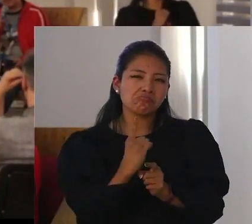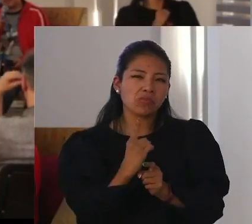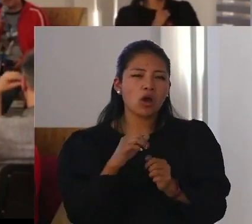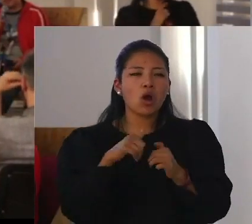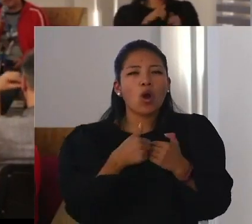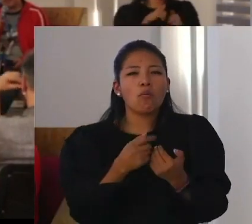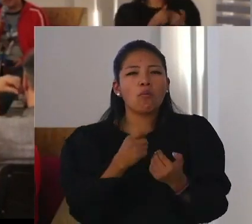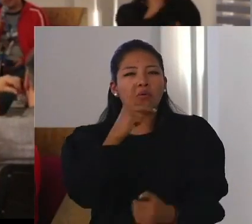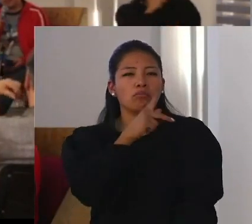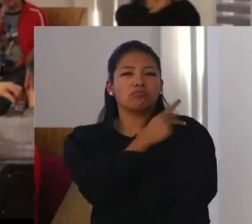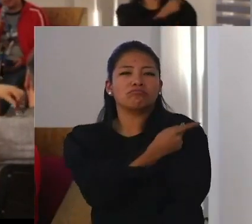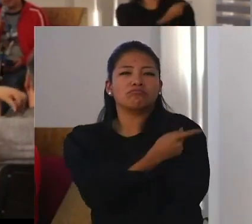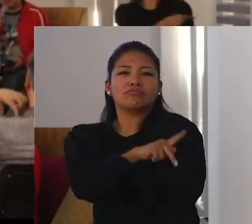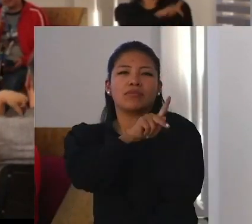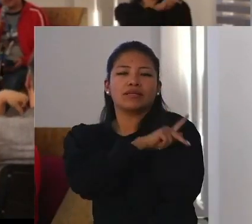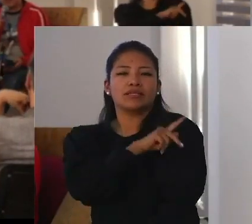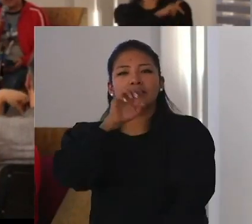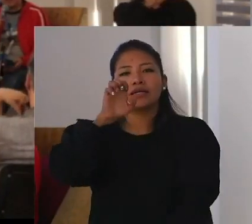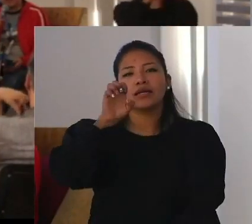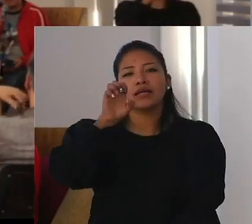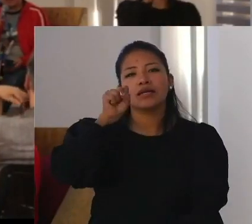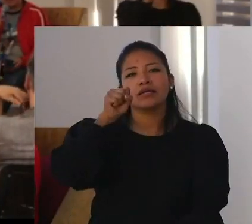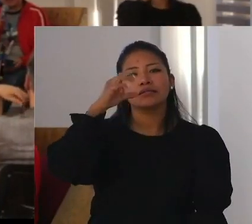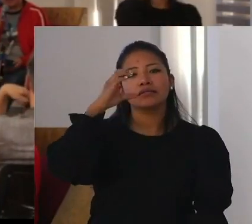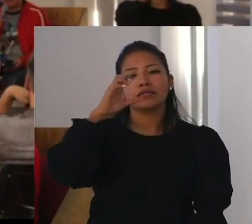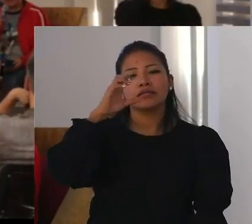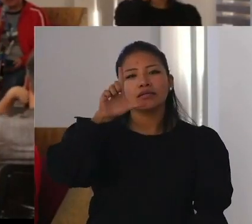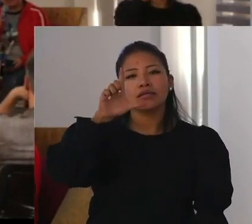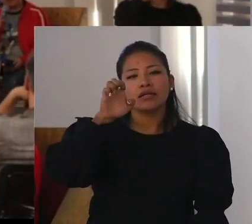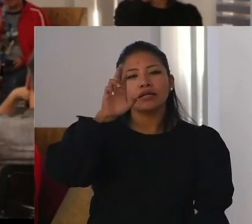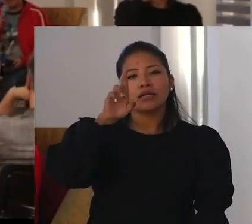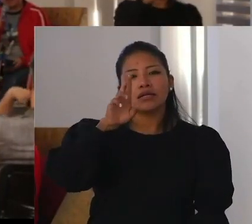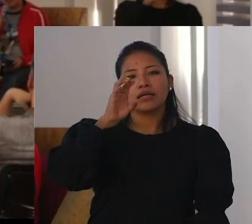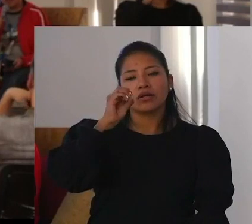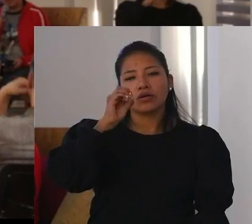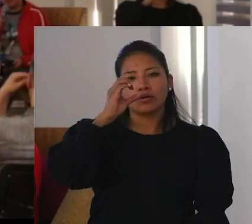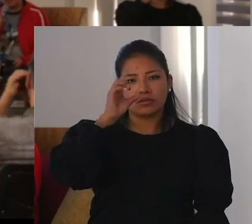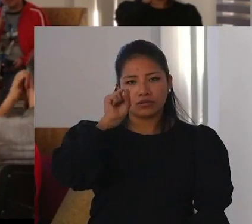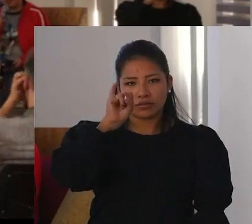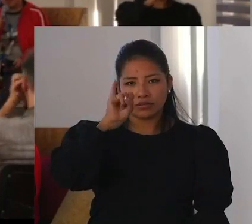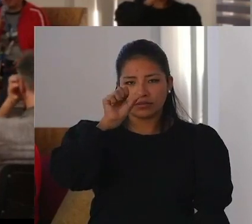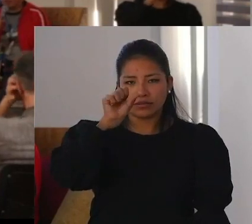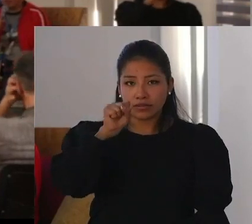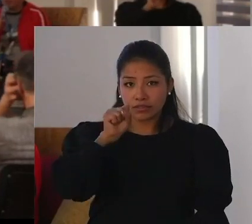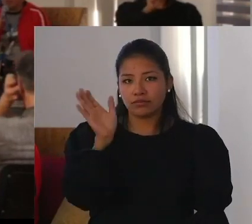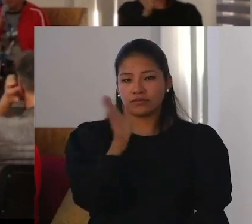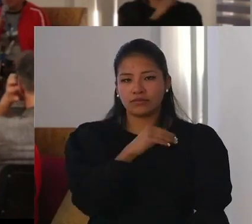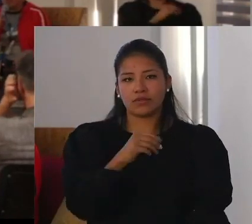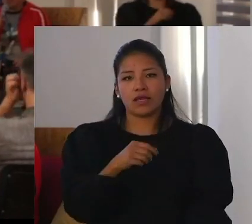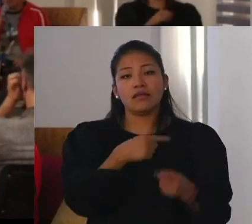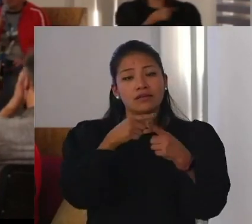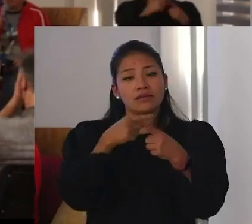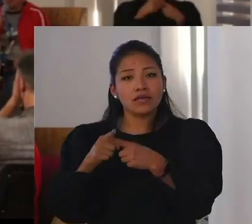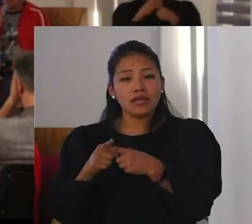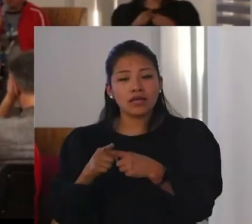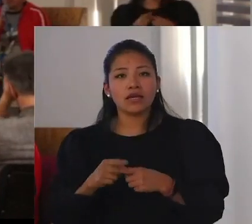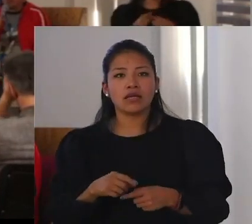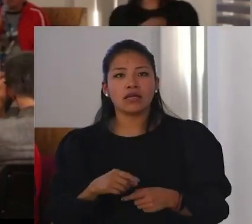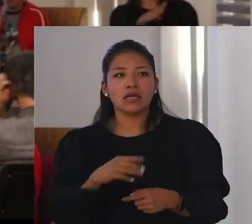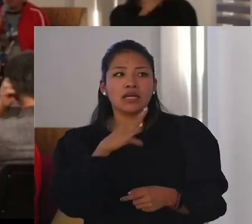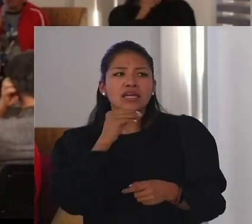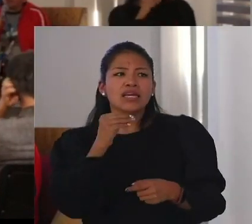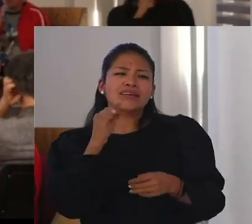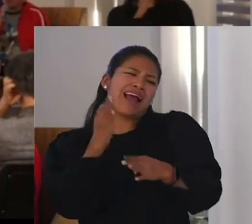de esclerosis múltiple No a mí me detectaron mis clases múltiples en 2011 y si bien digamos no era tan